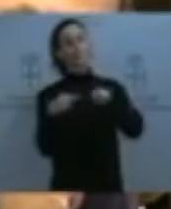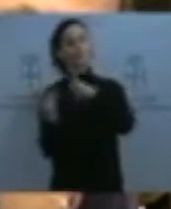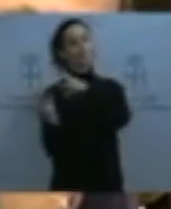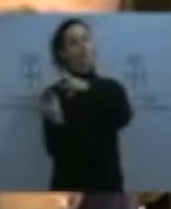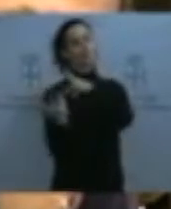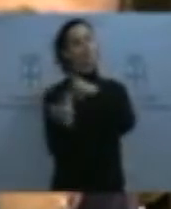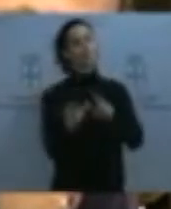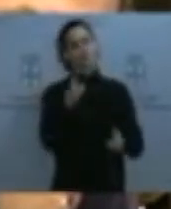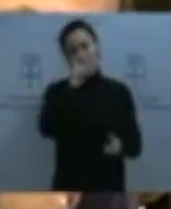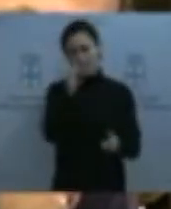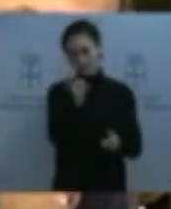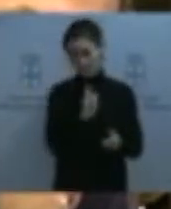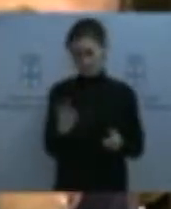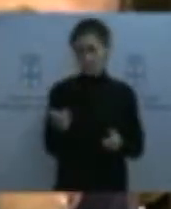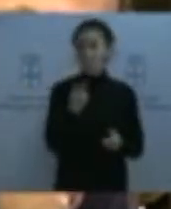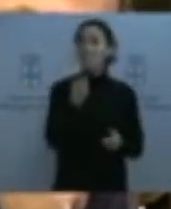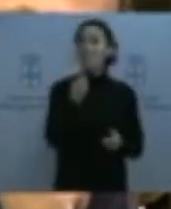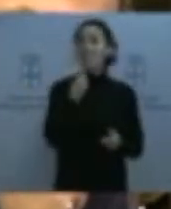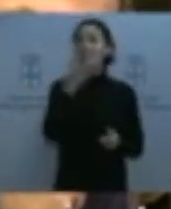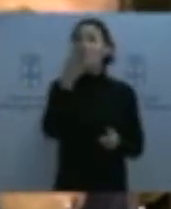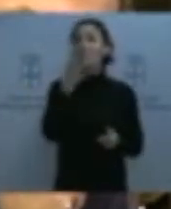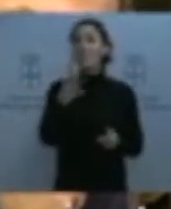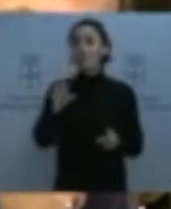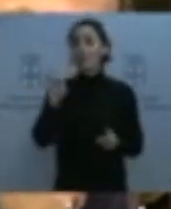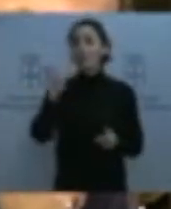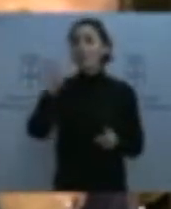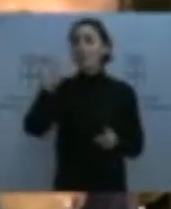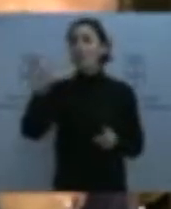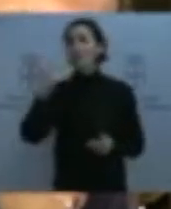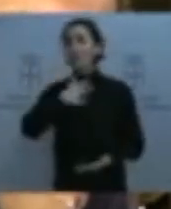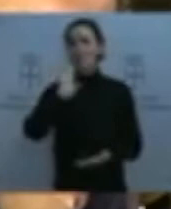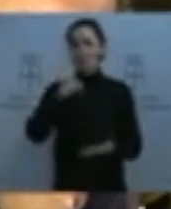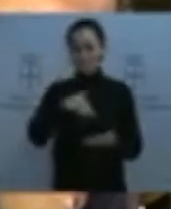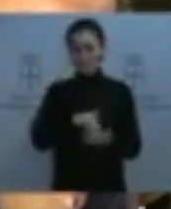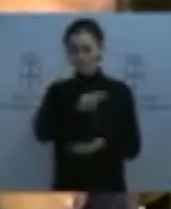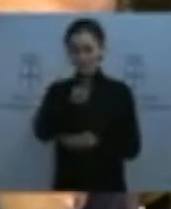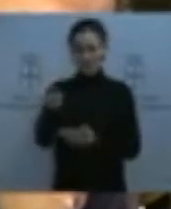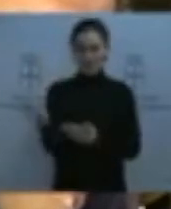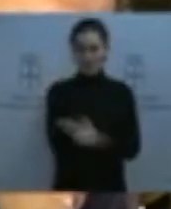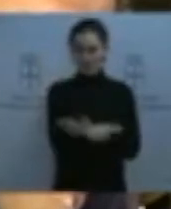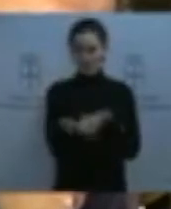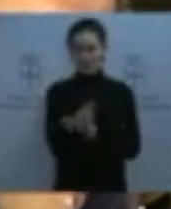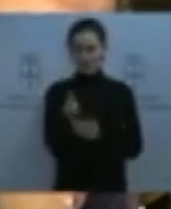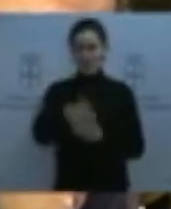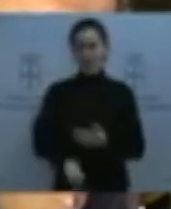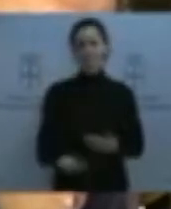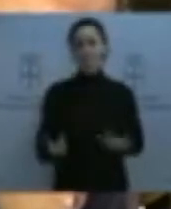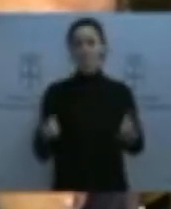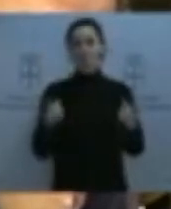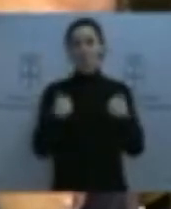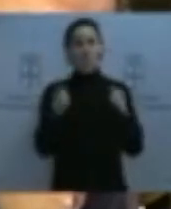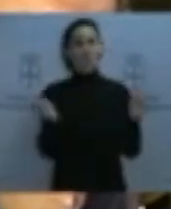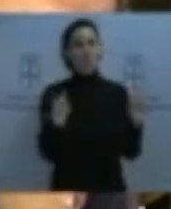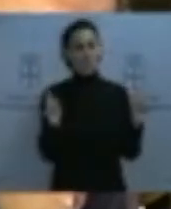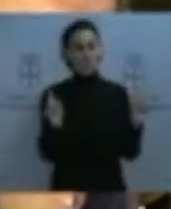Fundación, lo que se señala es que son 400.000 euros casi más. Esto no lo digo yo, lo dice la